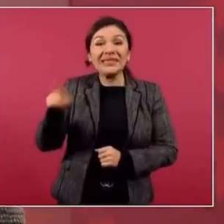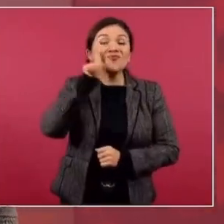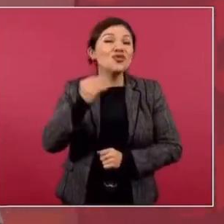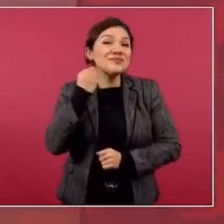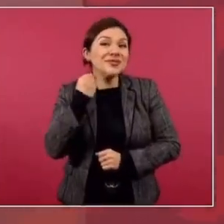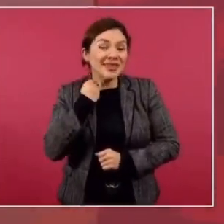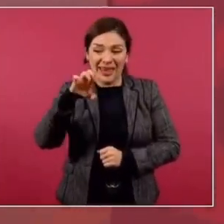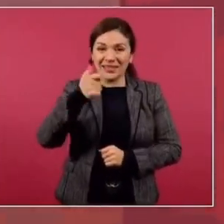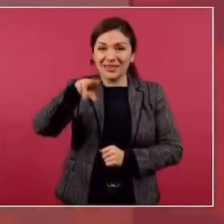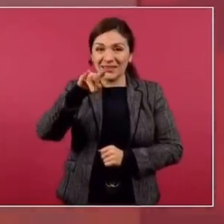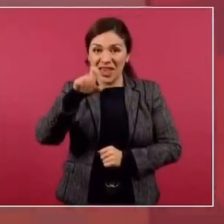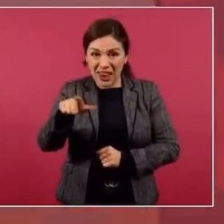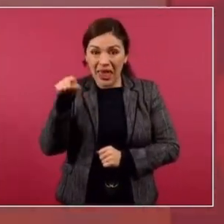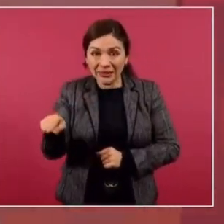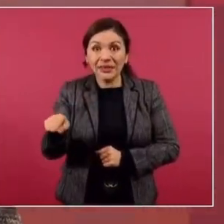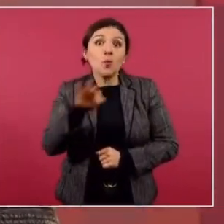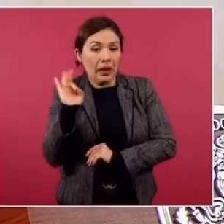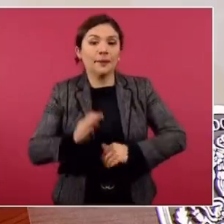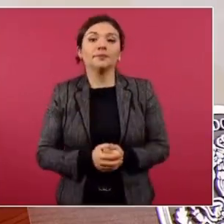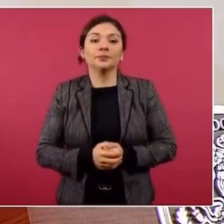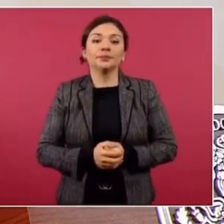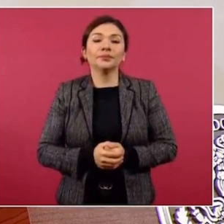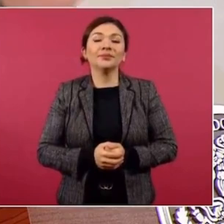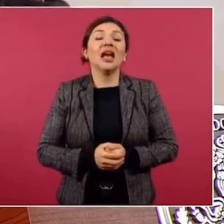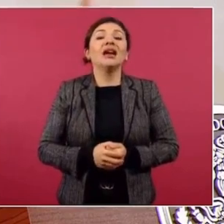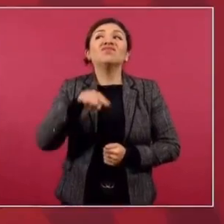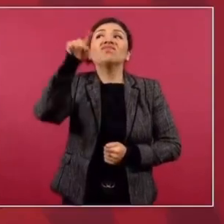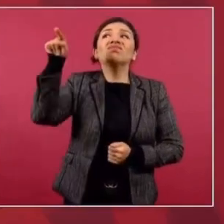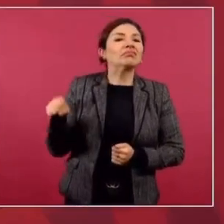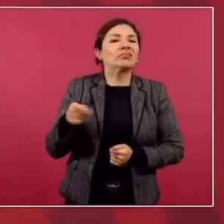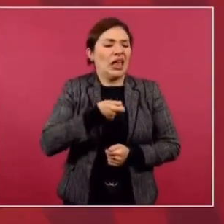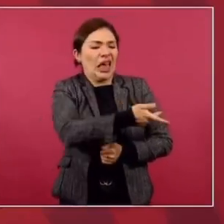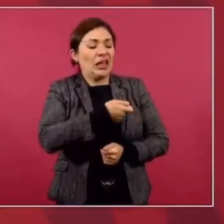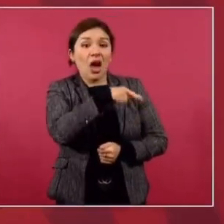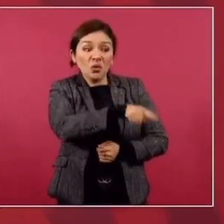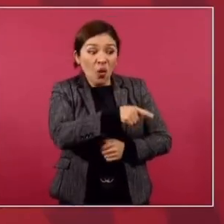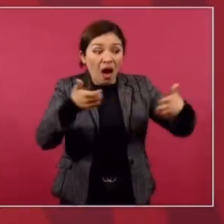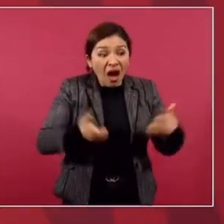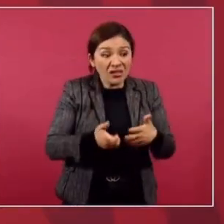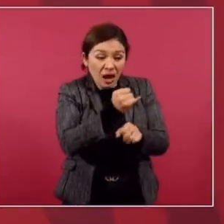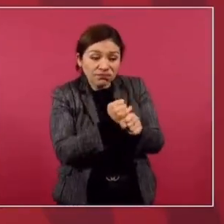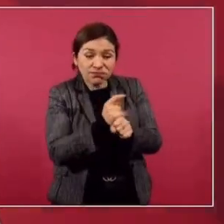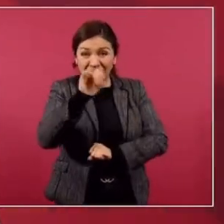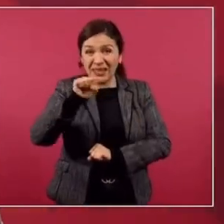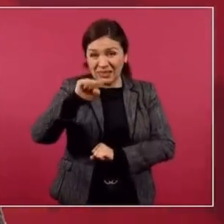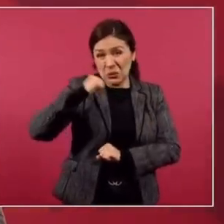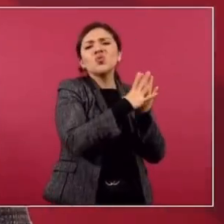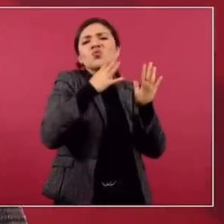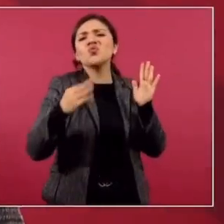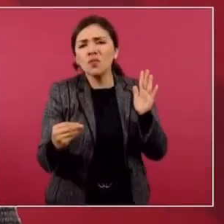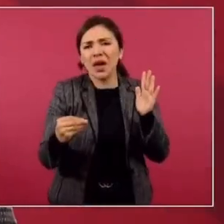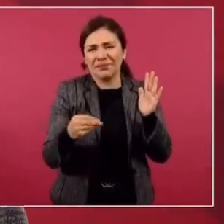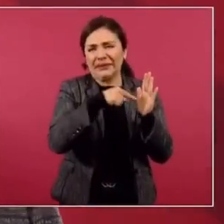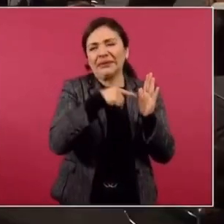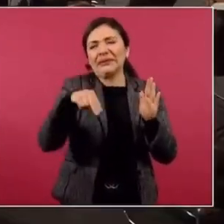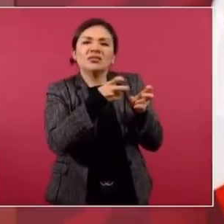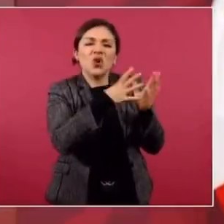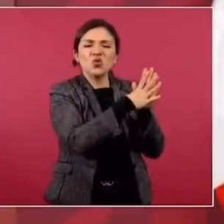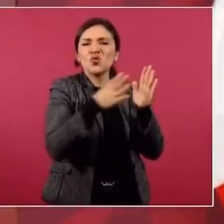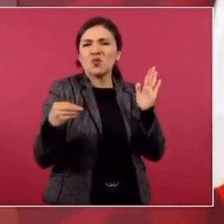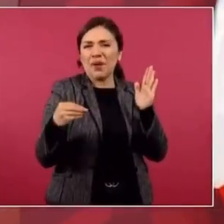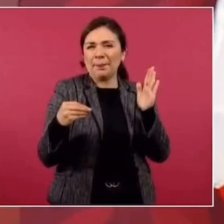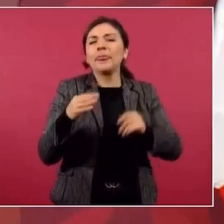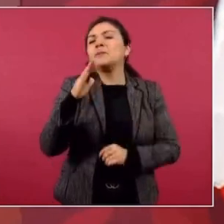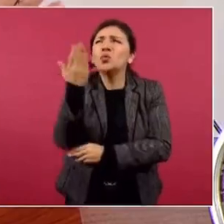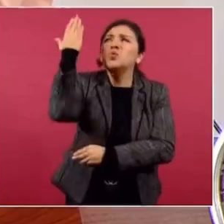ministra es candidata, le sacaron que cuando hizo su trabajo de tesis, copió. Le llaman a eso plagio.